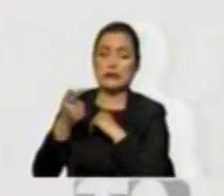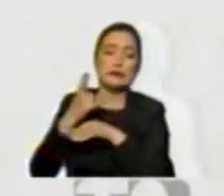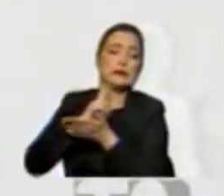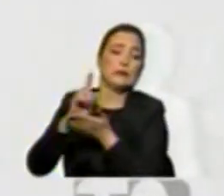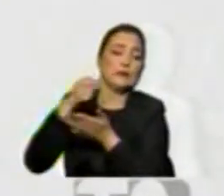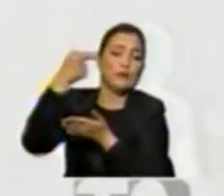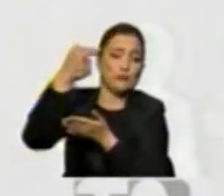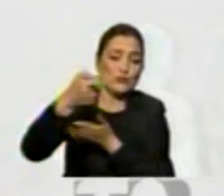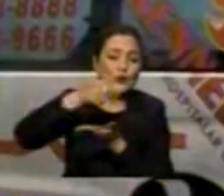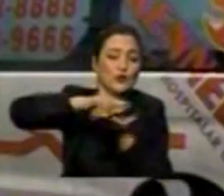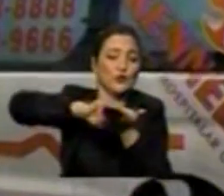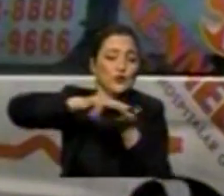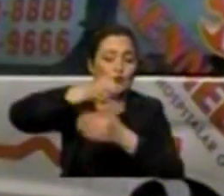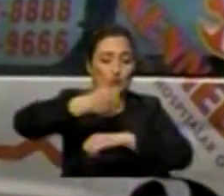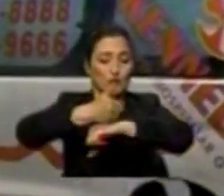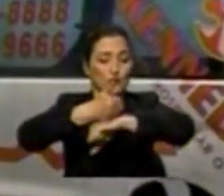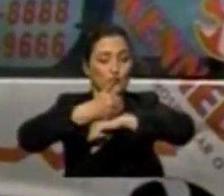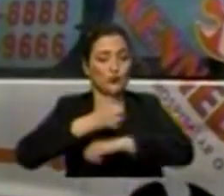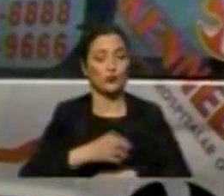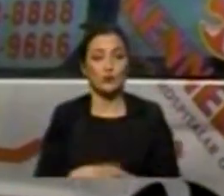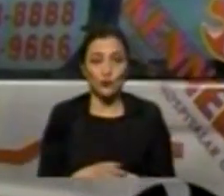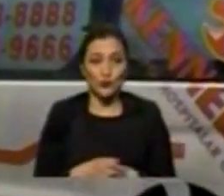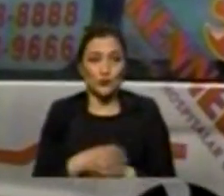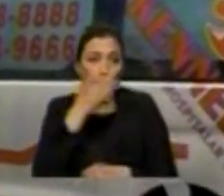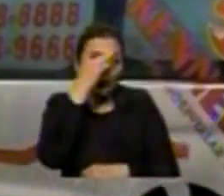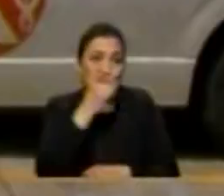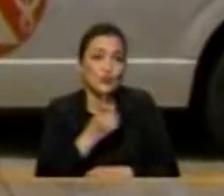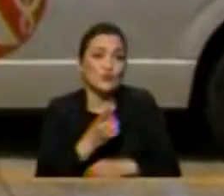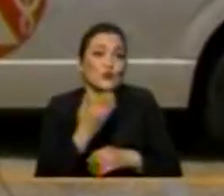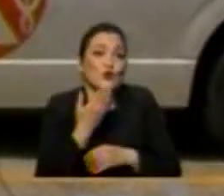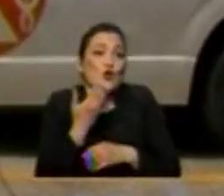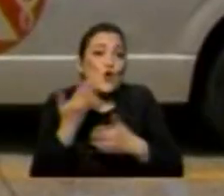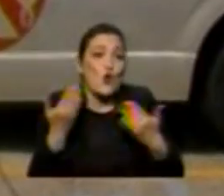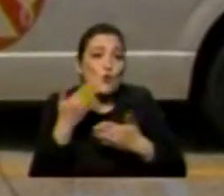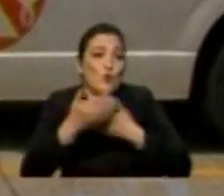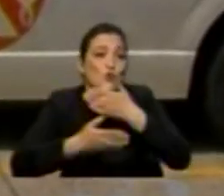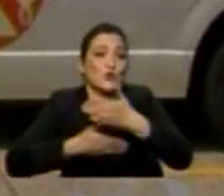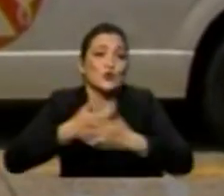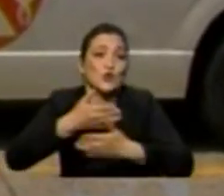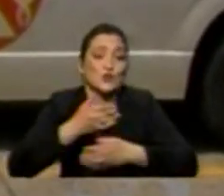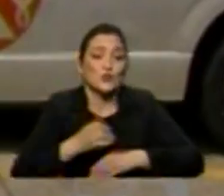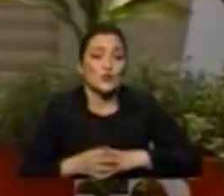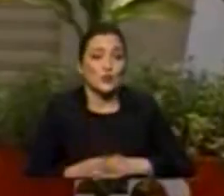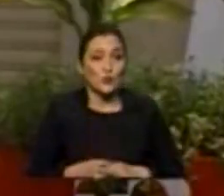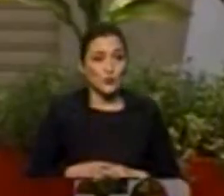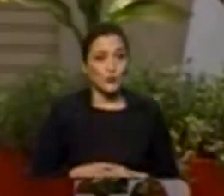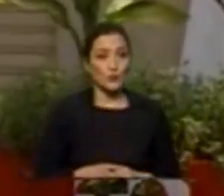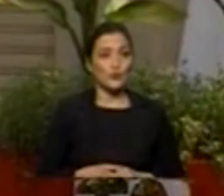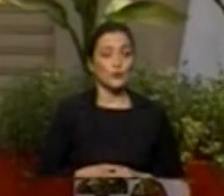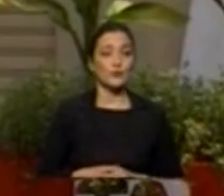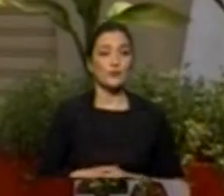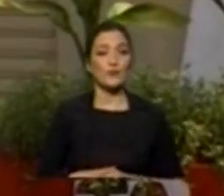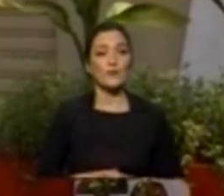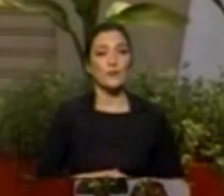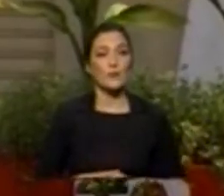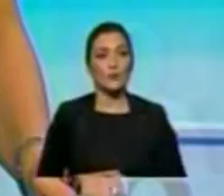se reunirán con las autoridades para definir cómo se procederá. Fernanda Ceballos, 24 horas.